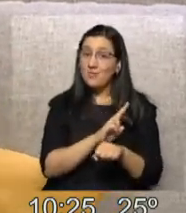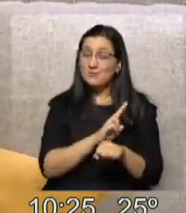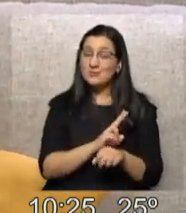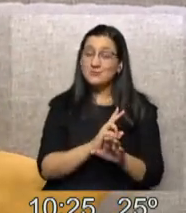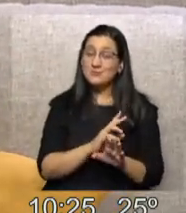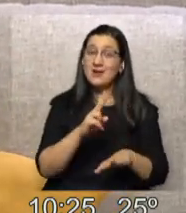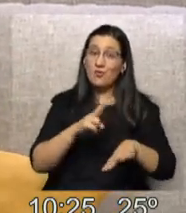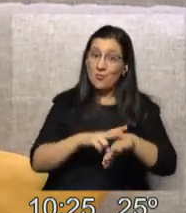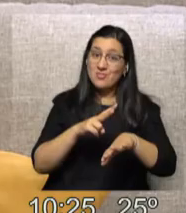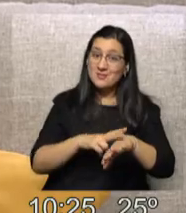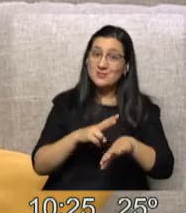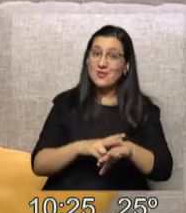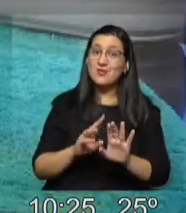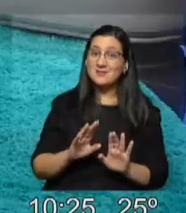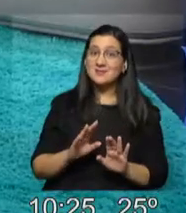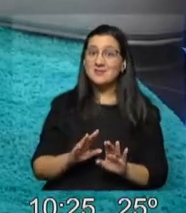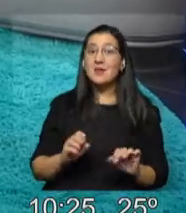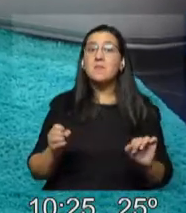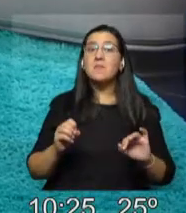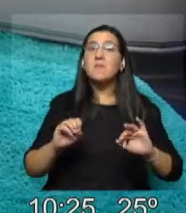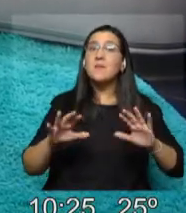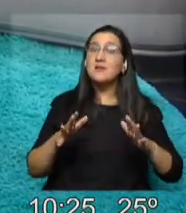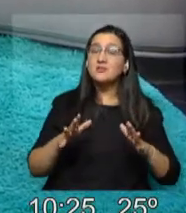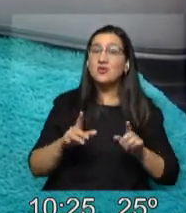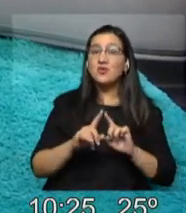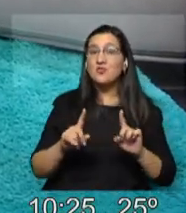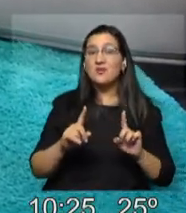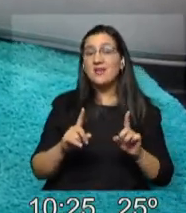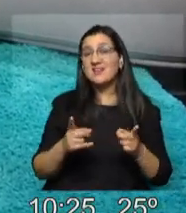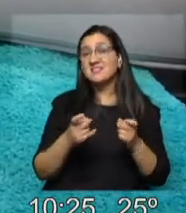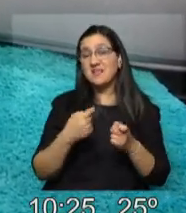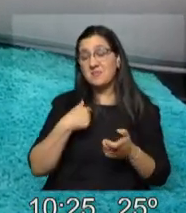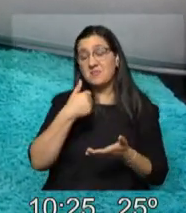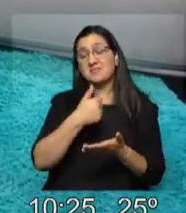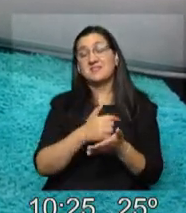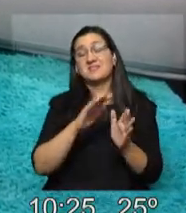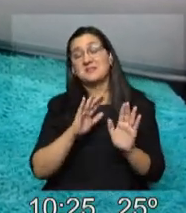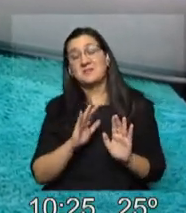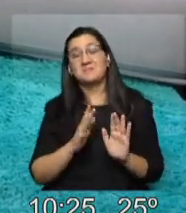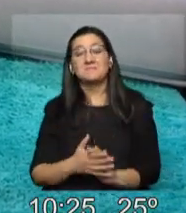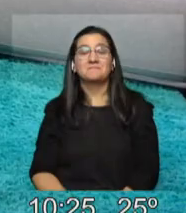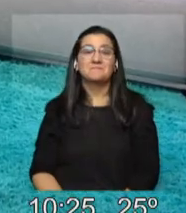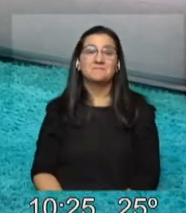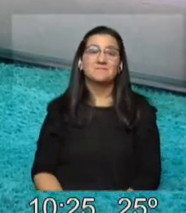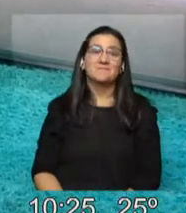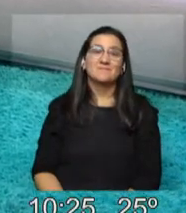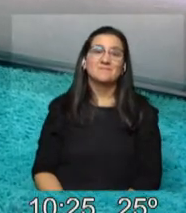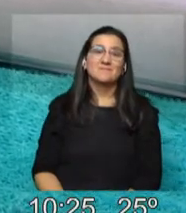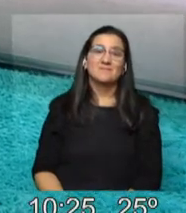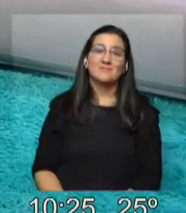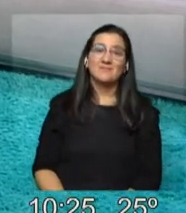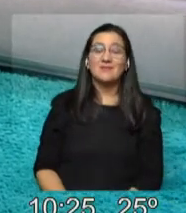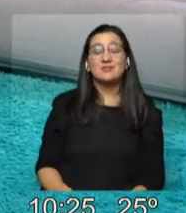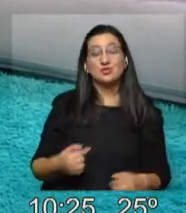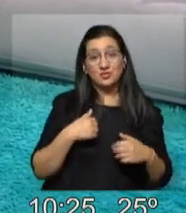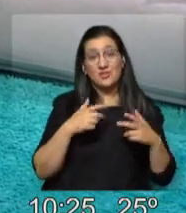Cuervo. Caramba. Me pareció que era innecesaria mi presencia. Si venía él, yo no venía. Más le